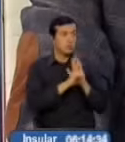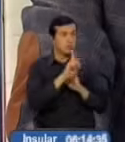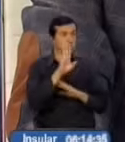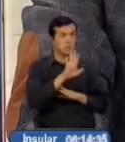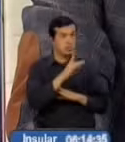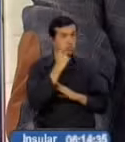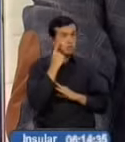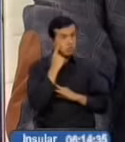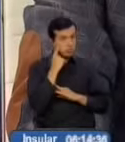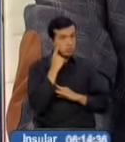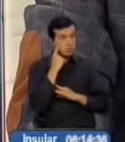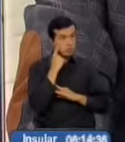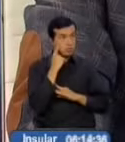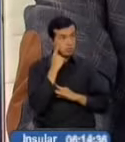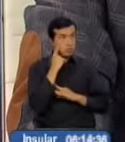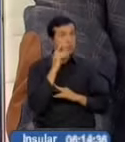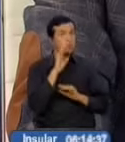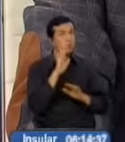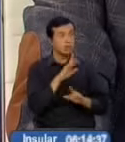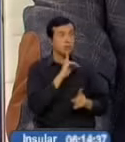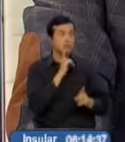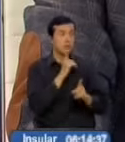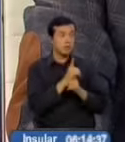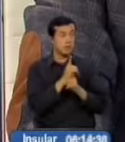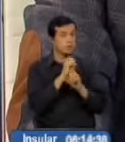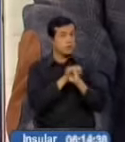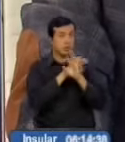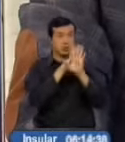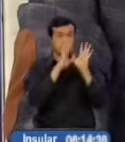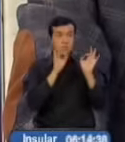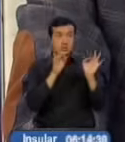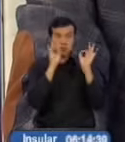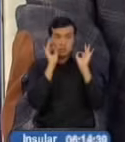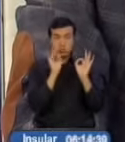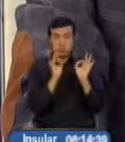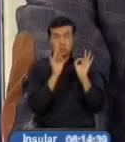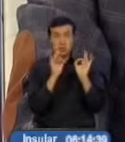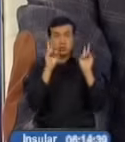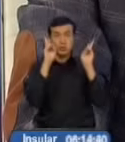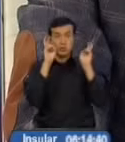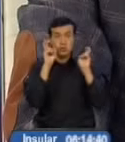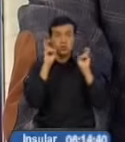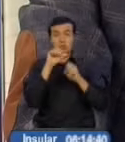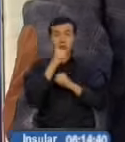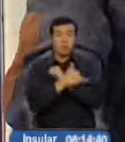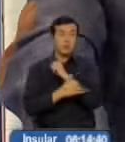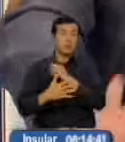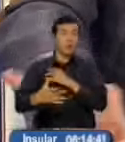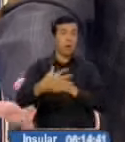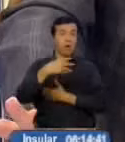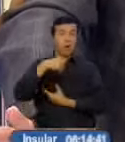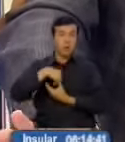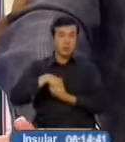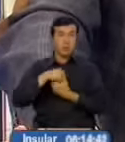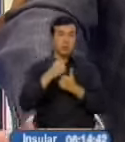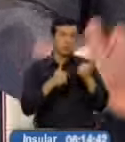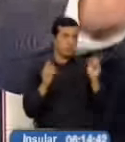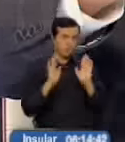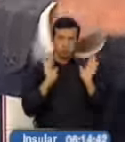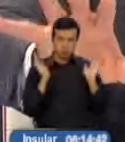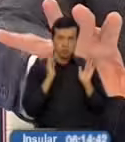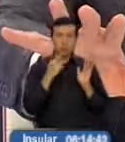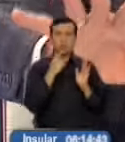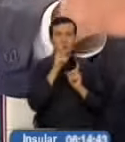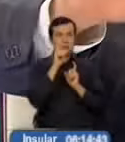que hay que poner las barbas en remojo y ser muy claro, el tema de los paraísos fiscales. Yo no estoy hablando de candidatos, yo estoy hablando